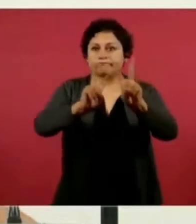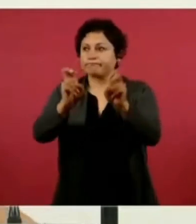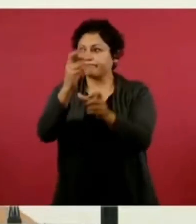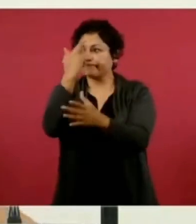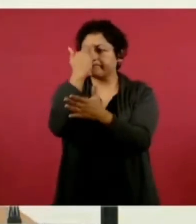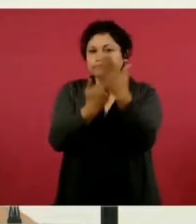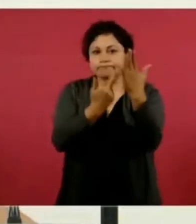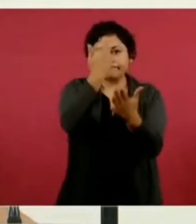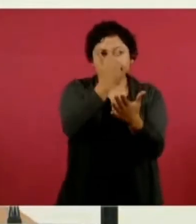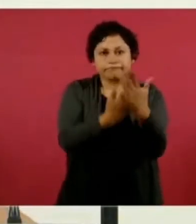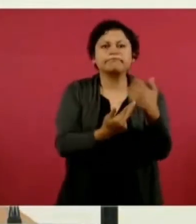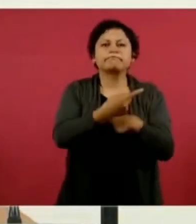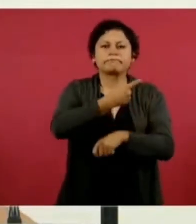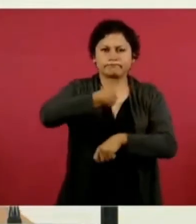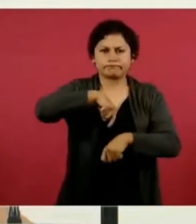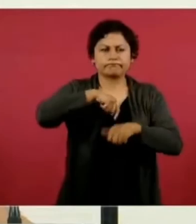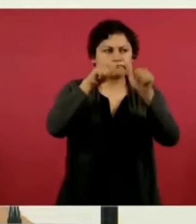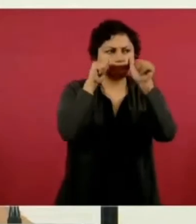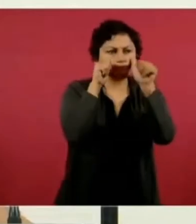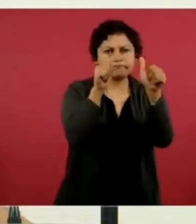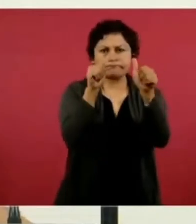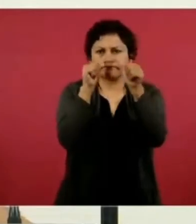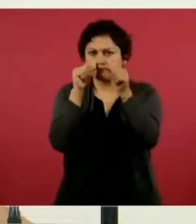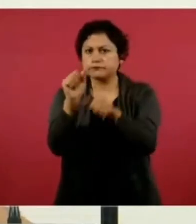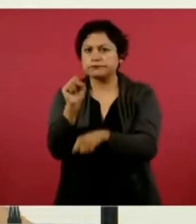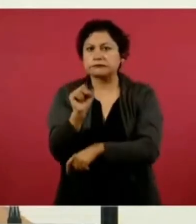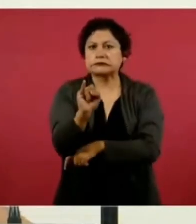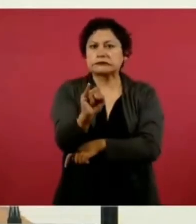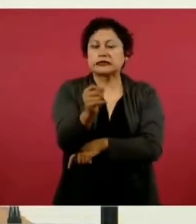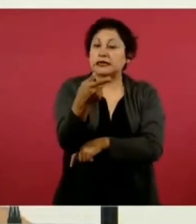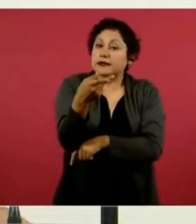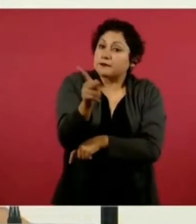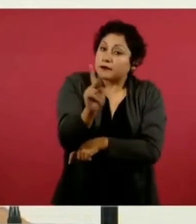delictivos, sino porque estamos atendiendo las causas.